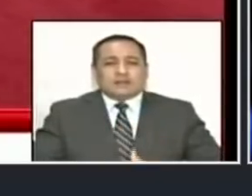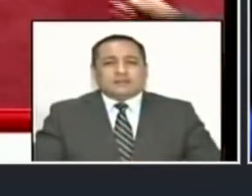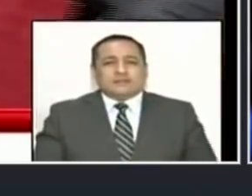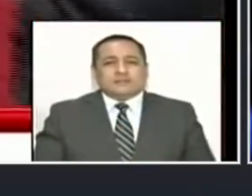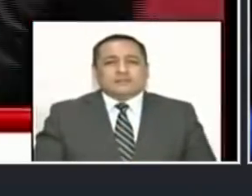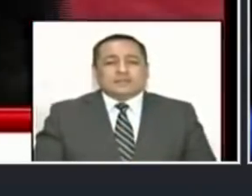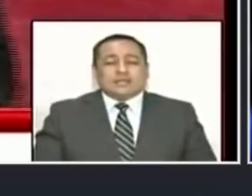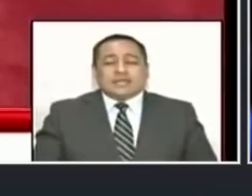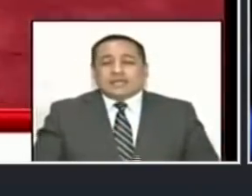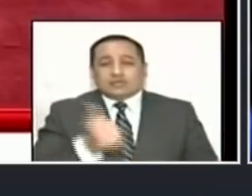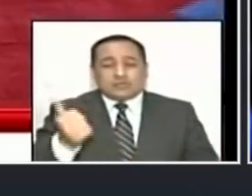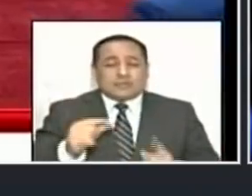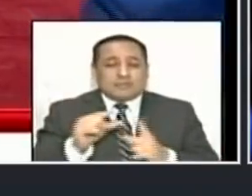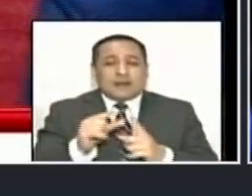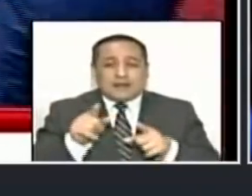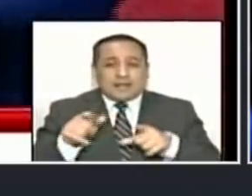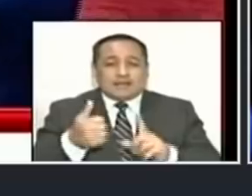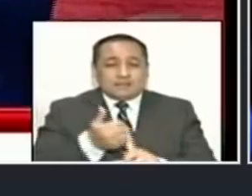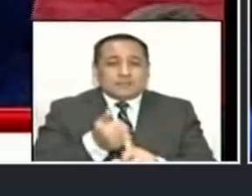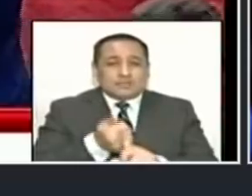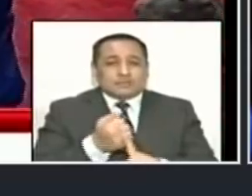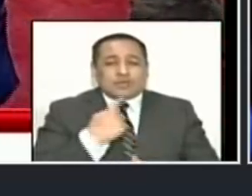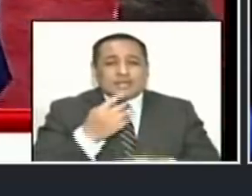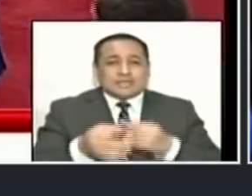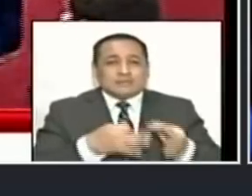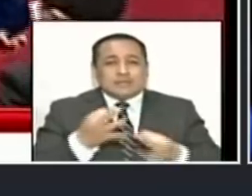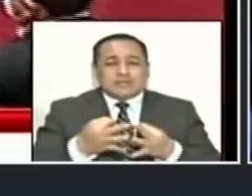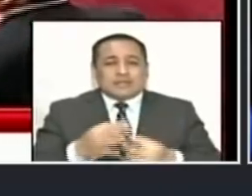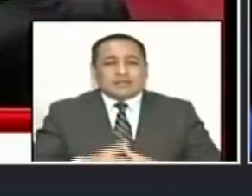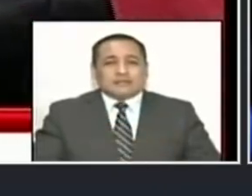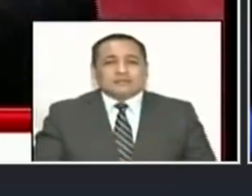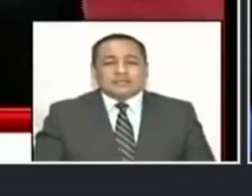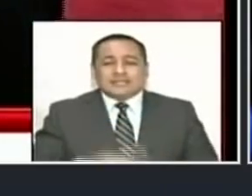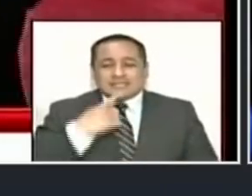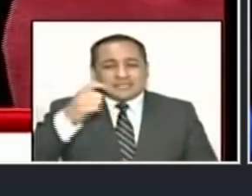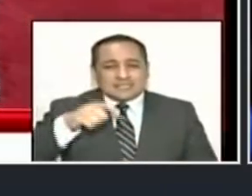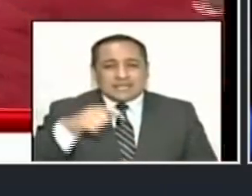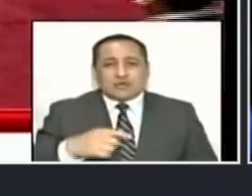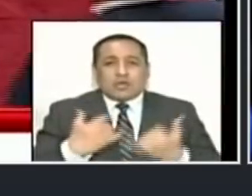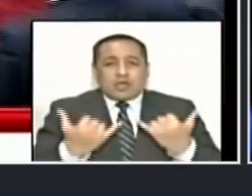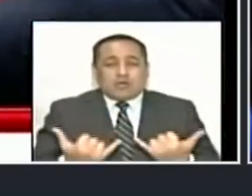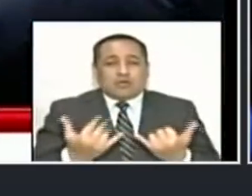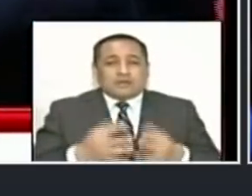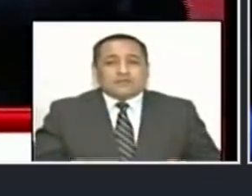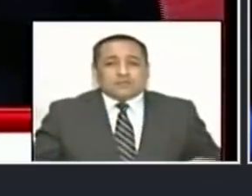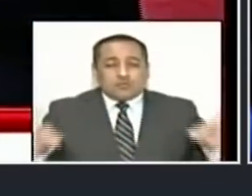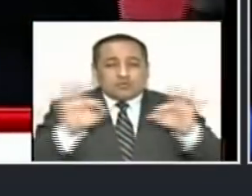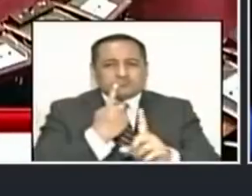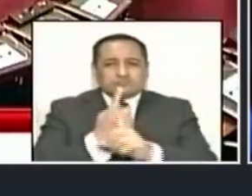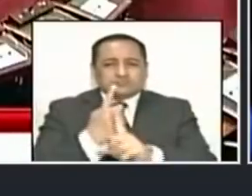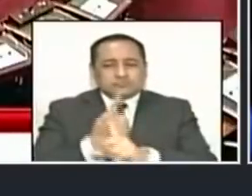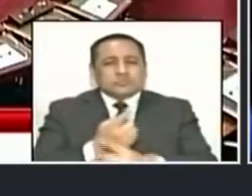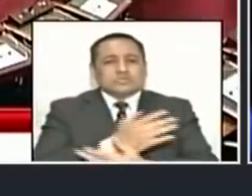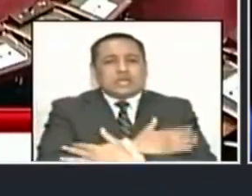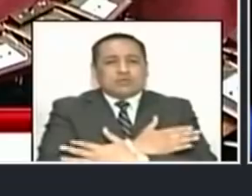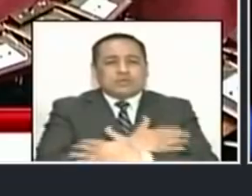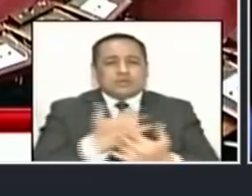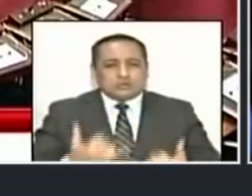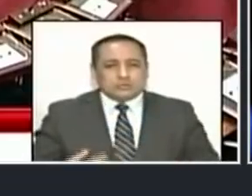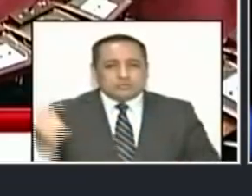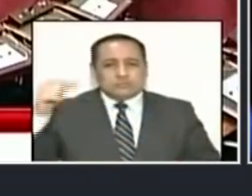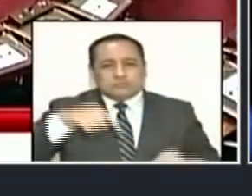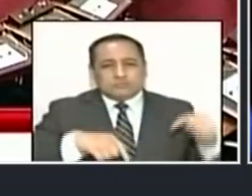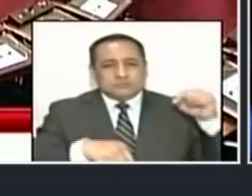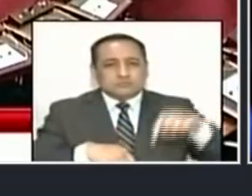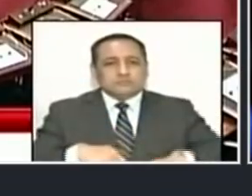separación y el equilibrio de poderes garantizado por esta separación de que tienes un ejecutivo y tienes un legislativo